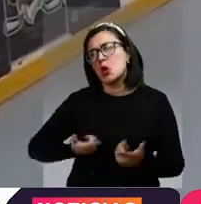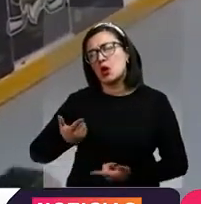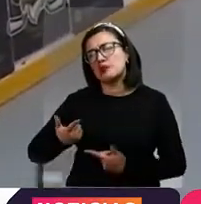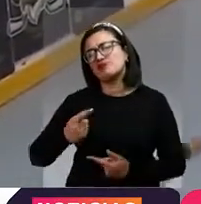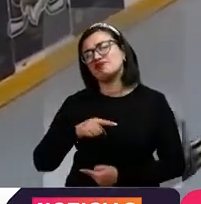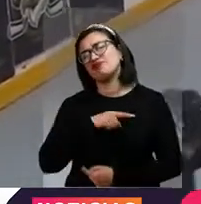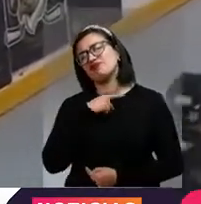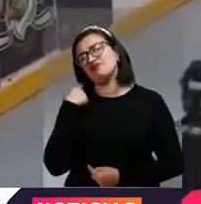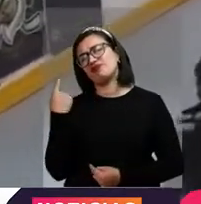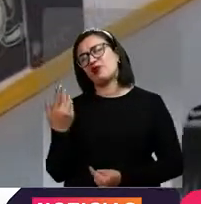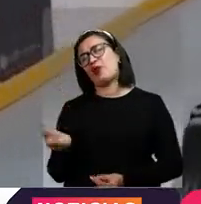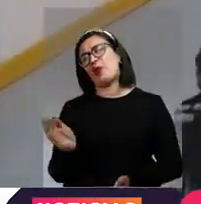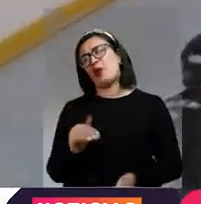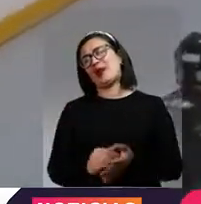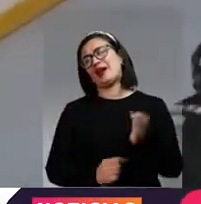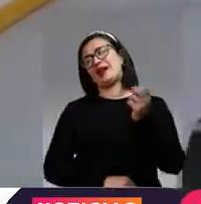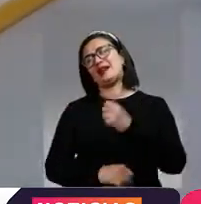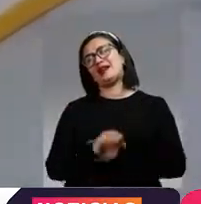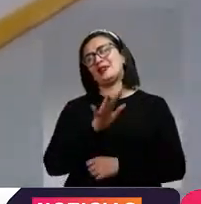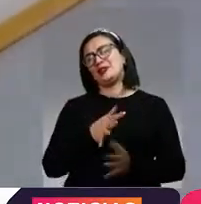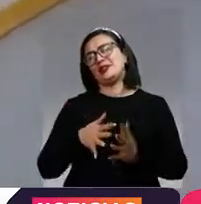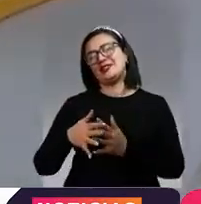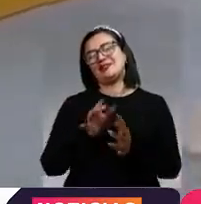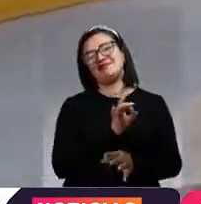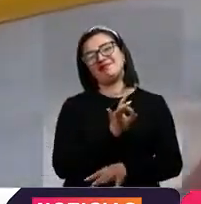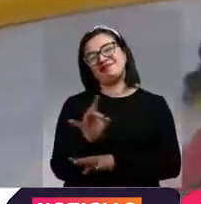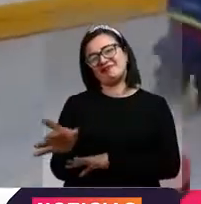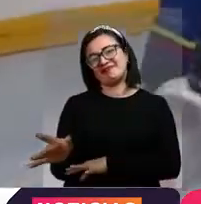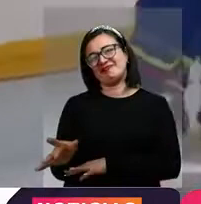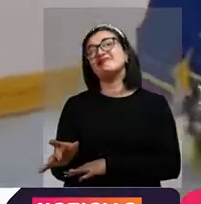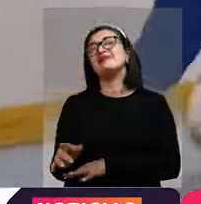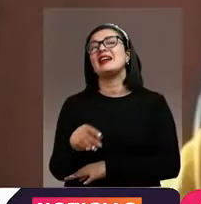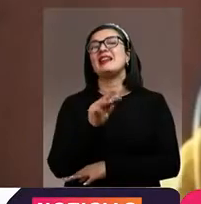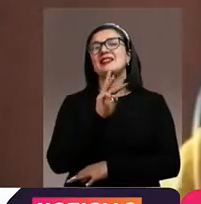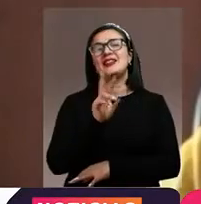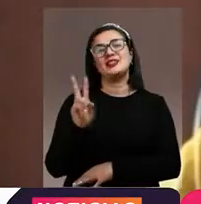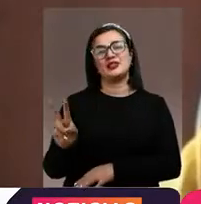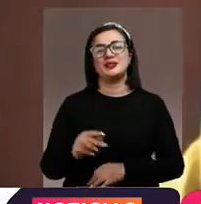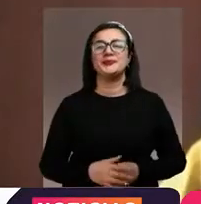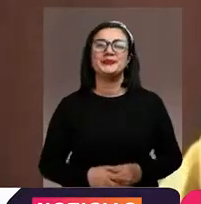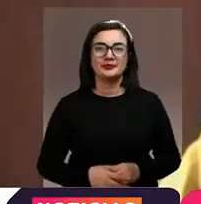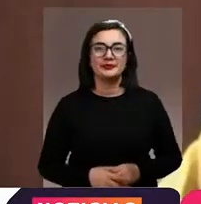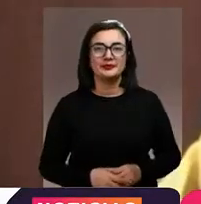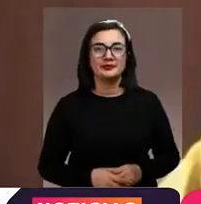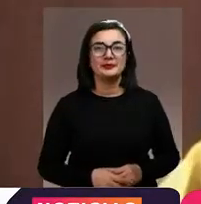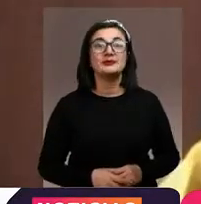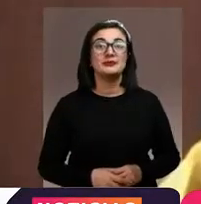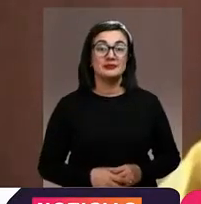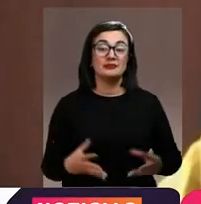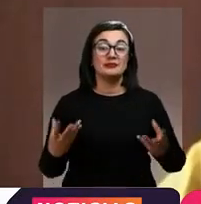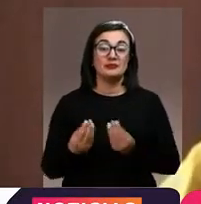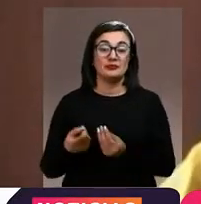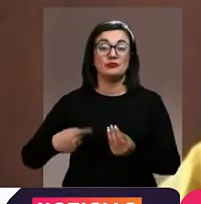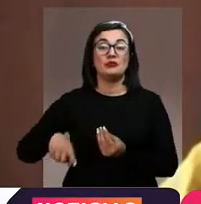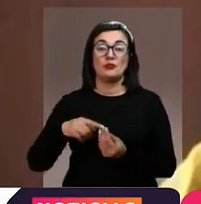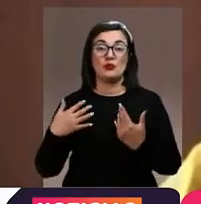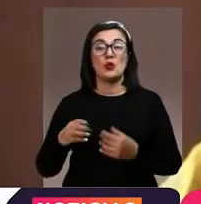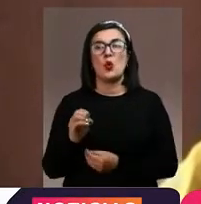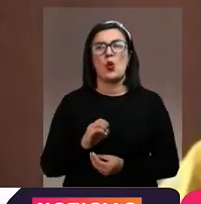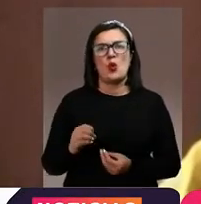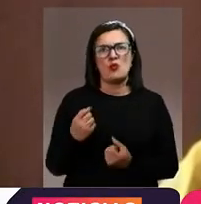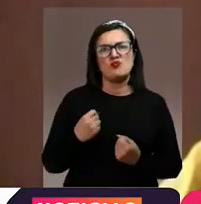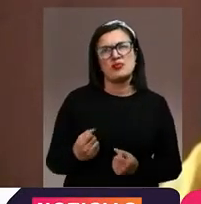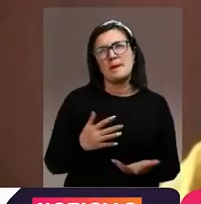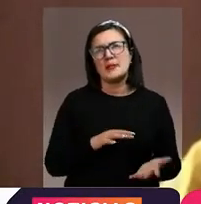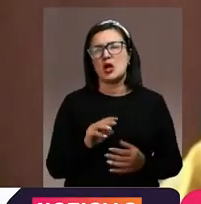el nuevamente campeón Estados Unidos con marcador de 3-2. Tenemos un equipo increíble, lleno de jugadores con más de 8 o